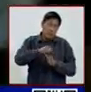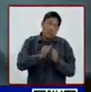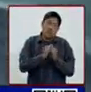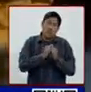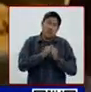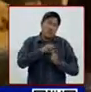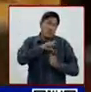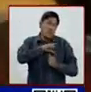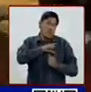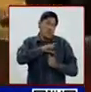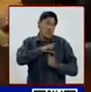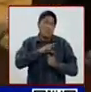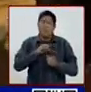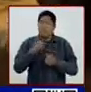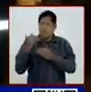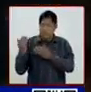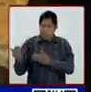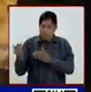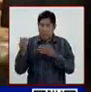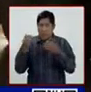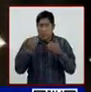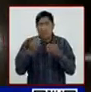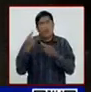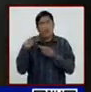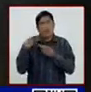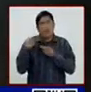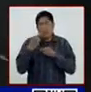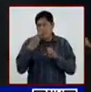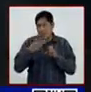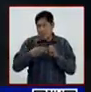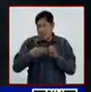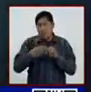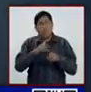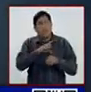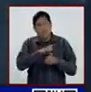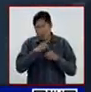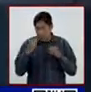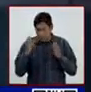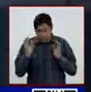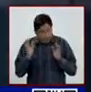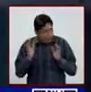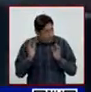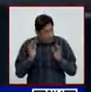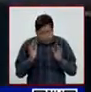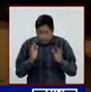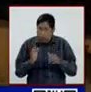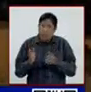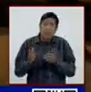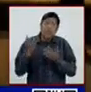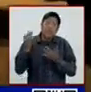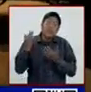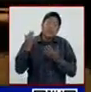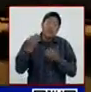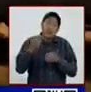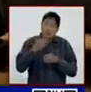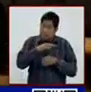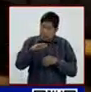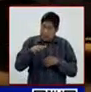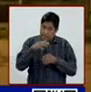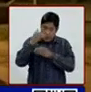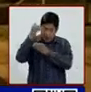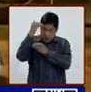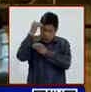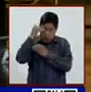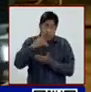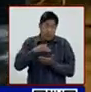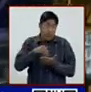coordinado entre el ypfv la agencia Nacional de hidrocarburos y también la policía boliviana de esta forma se espera que los surtidores de la capital